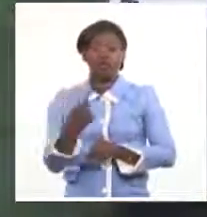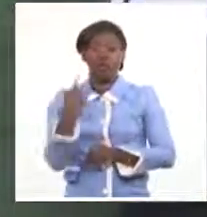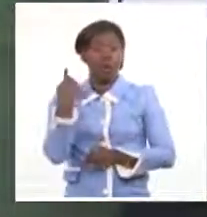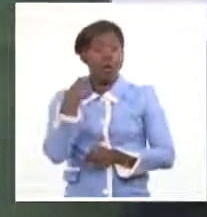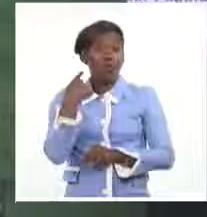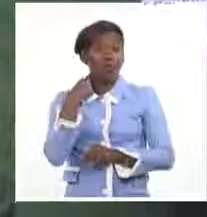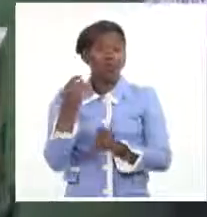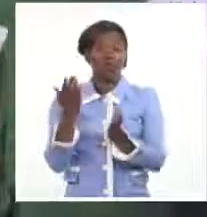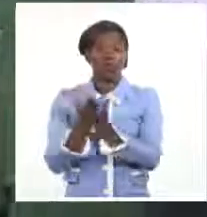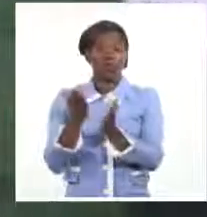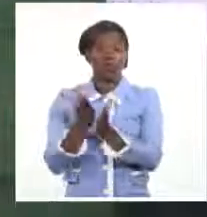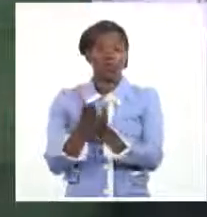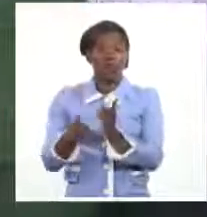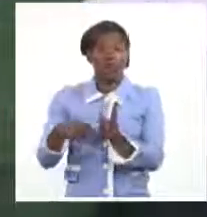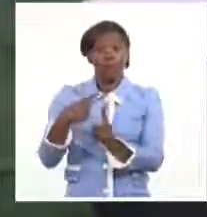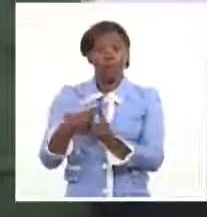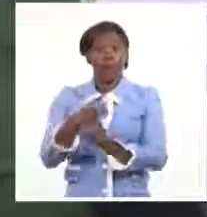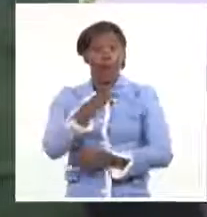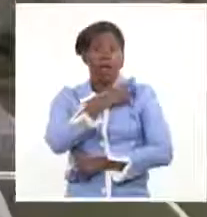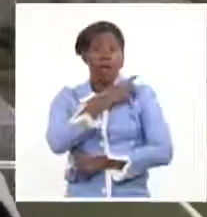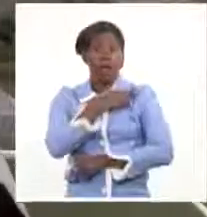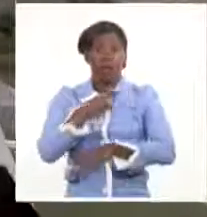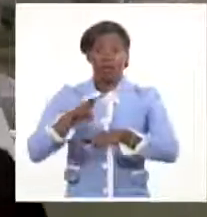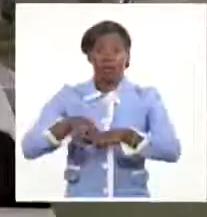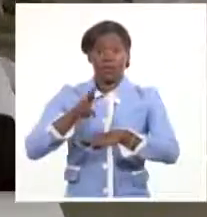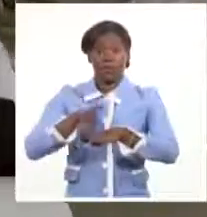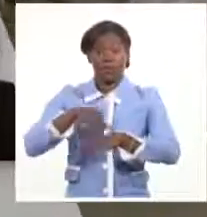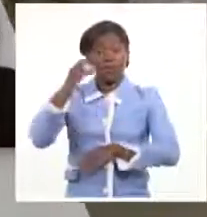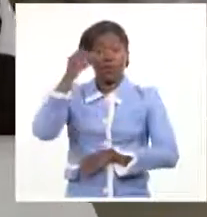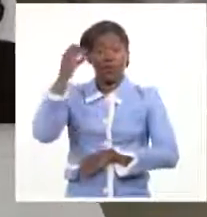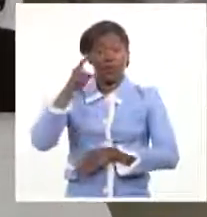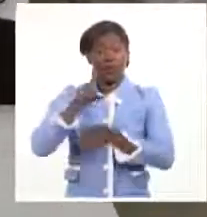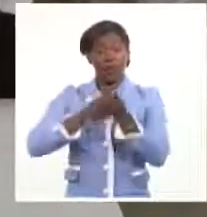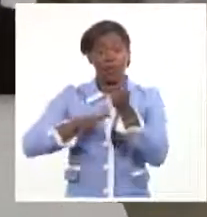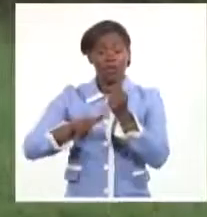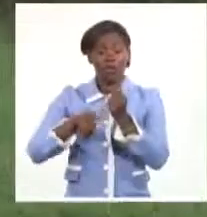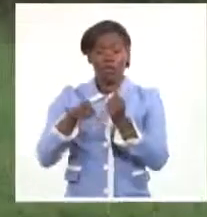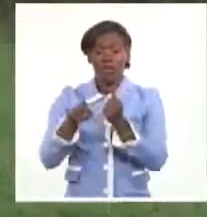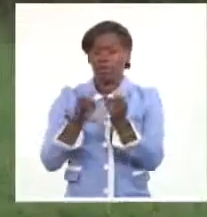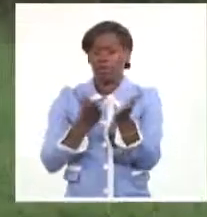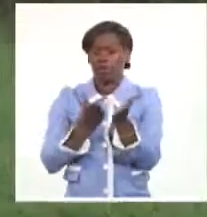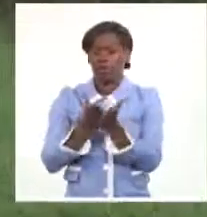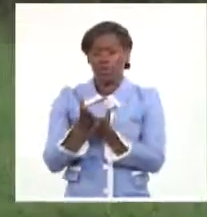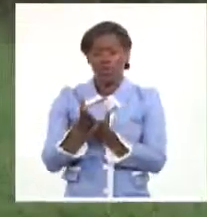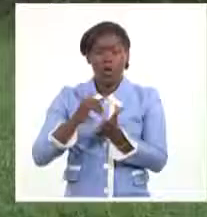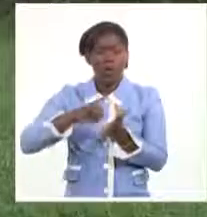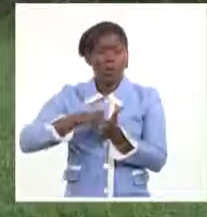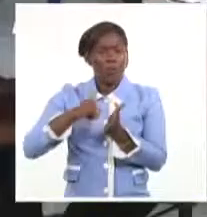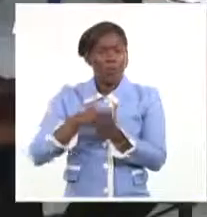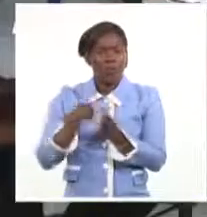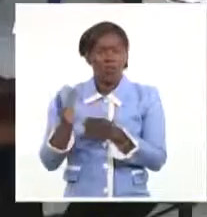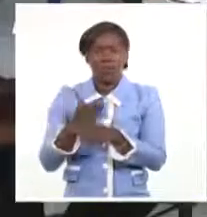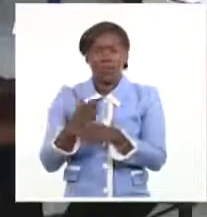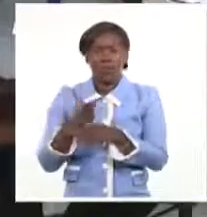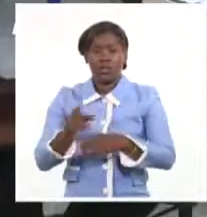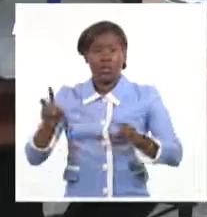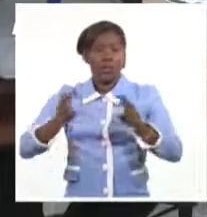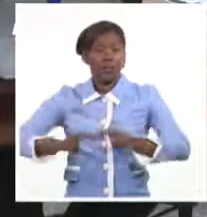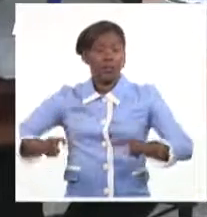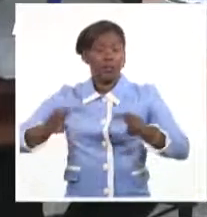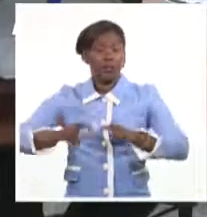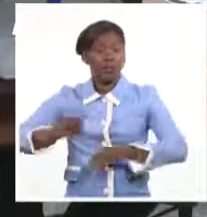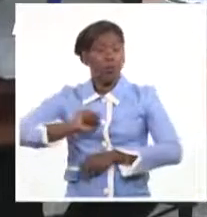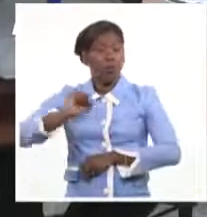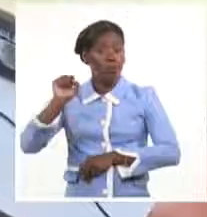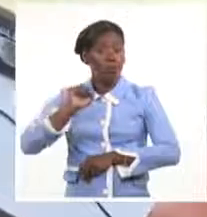autoridades del partido y el gobierno de la provincia. Decenas de proyectos de investigación prestigian a la academia, de la que han egresado más